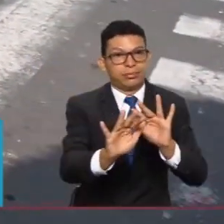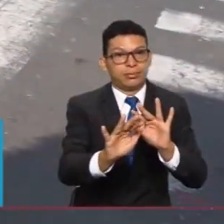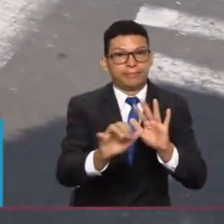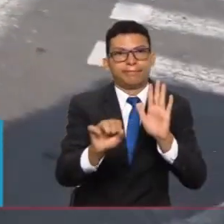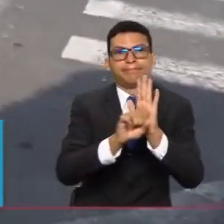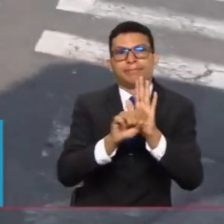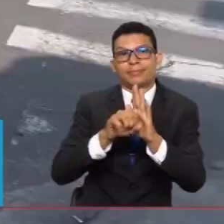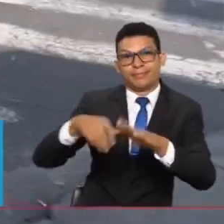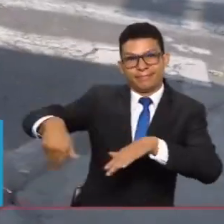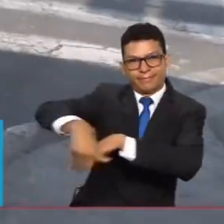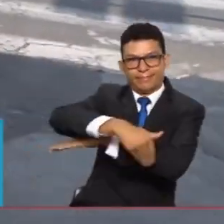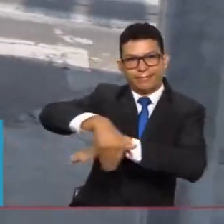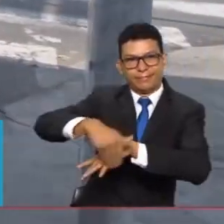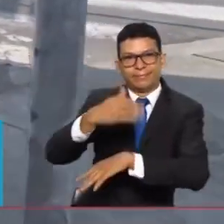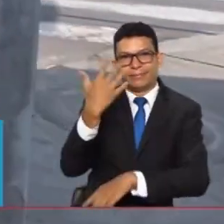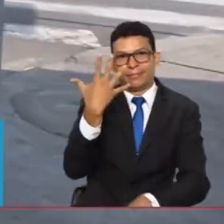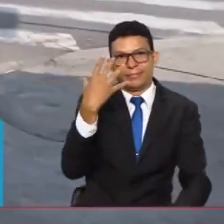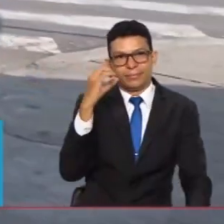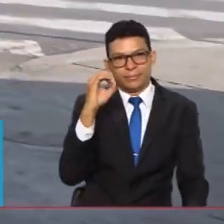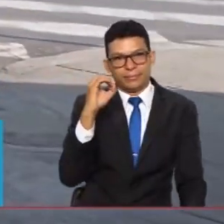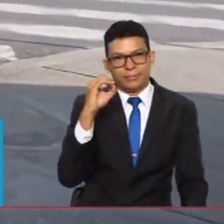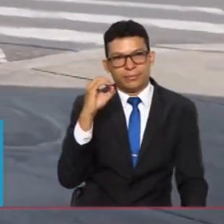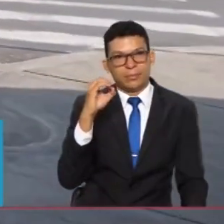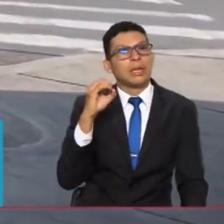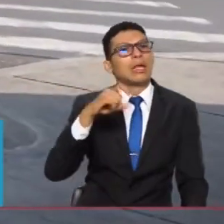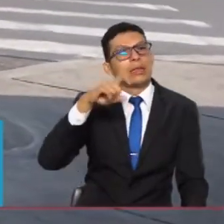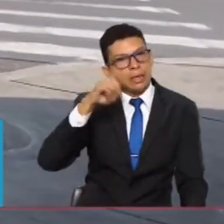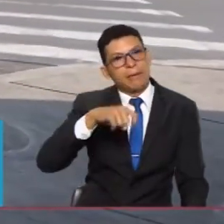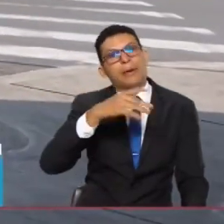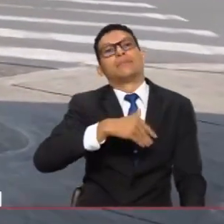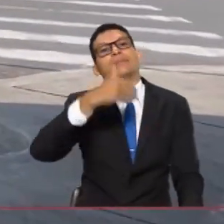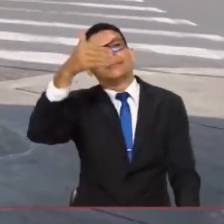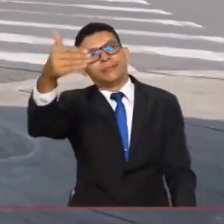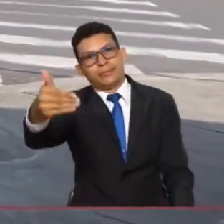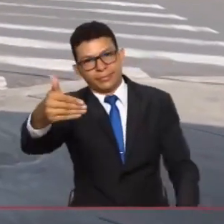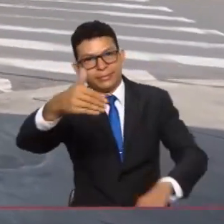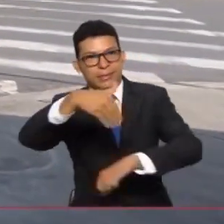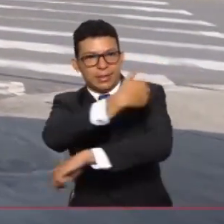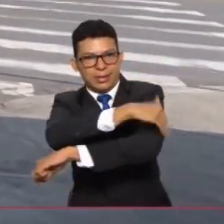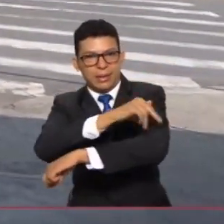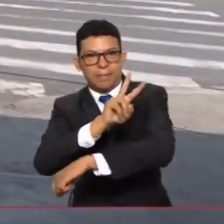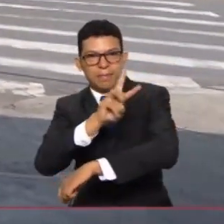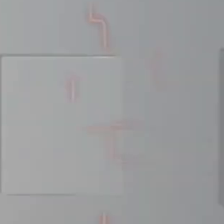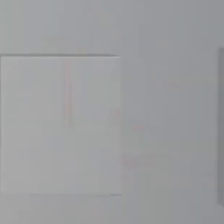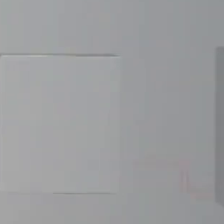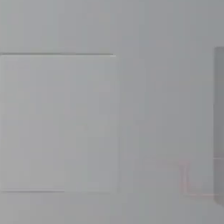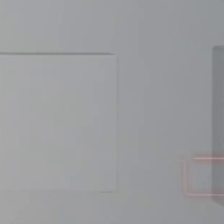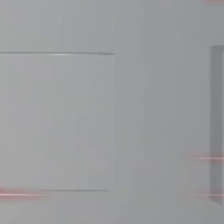calle 50 y necesitamos que el pare sea por toda la carrera con 28D.